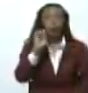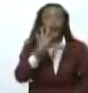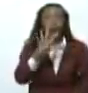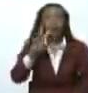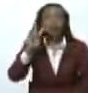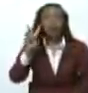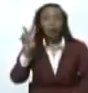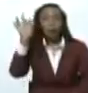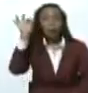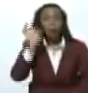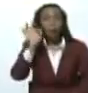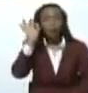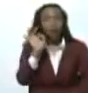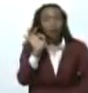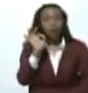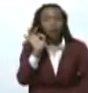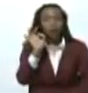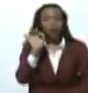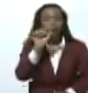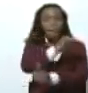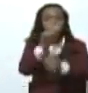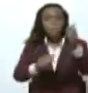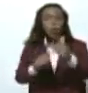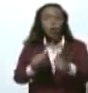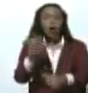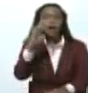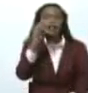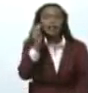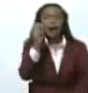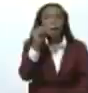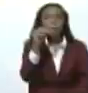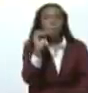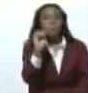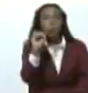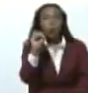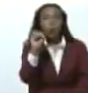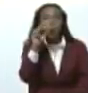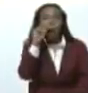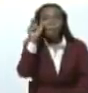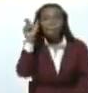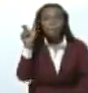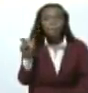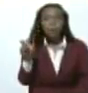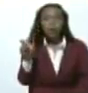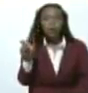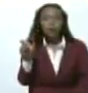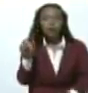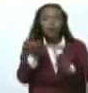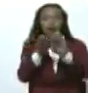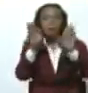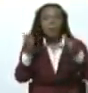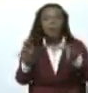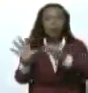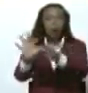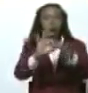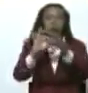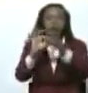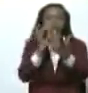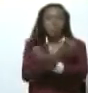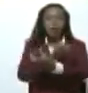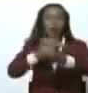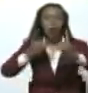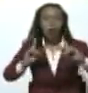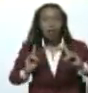40.42%. Lo sigue Ramón Enrique Guevara Jaimes, de la Mesa de la Unidad